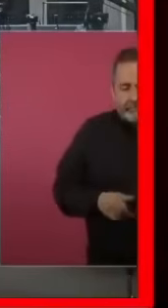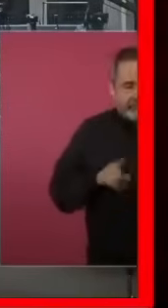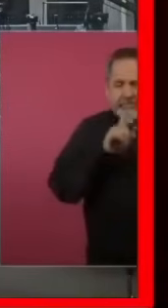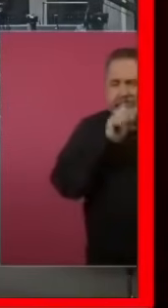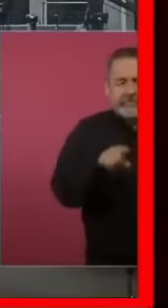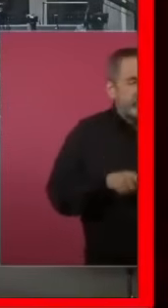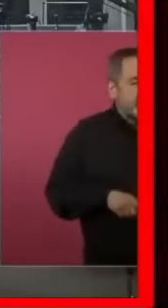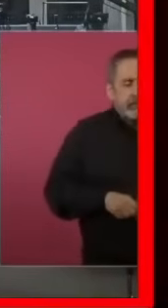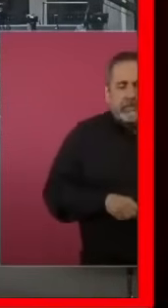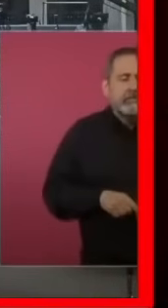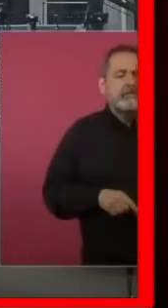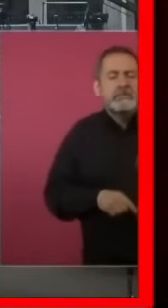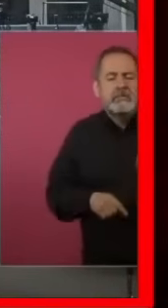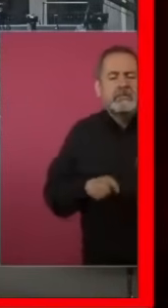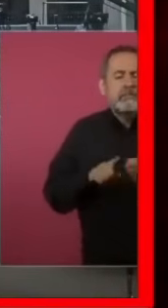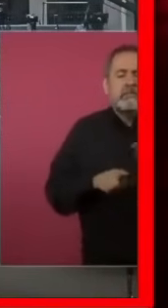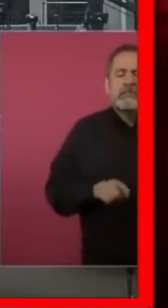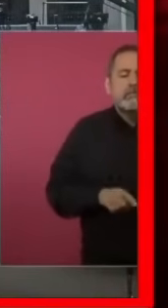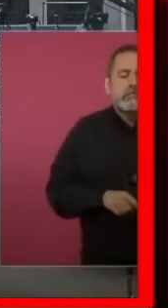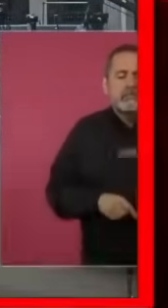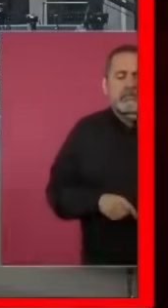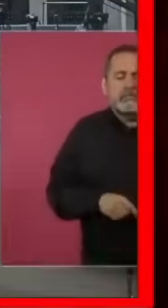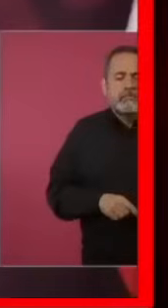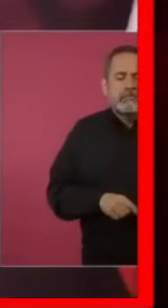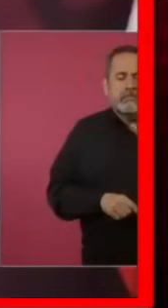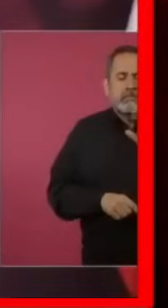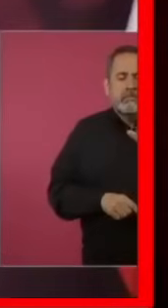un García Luna.